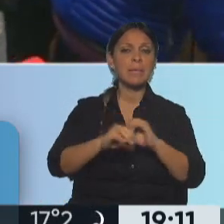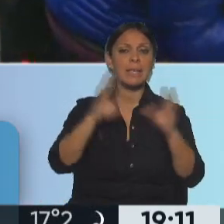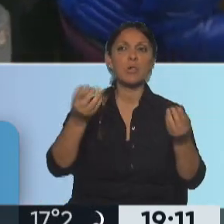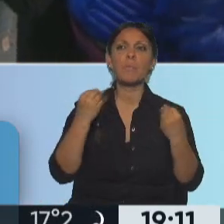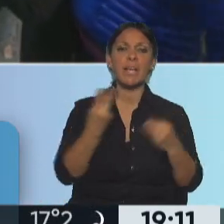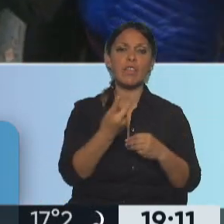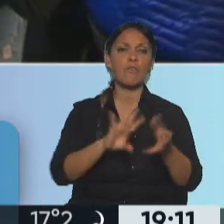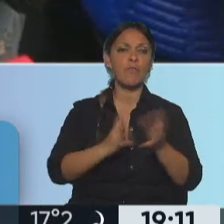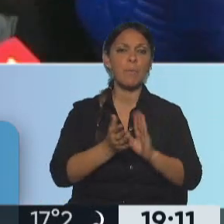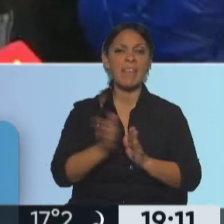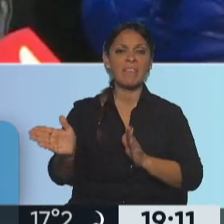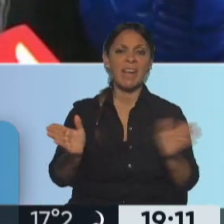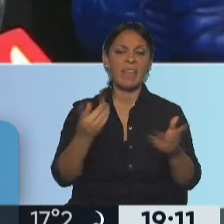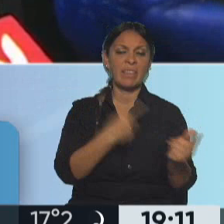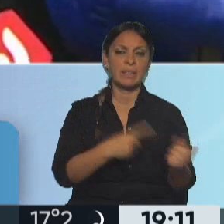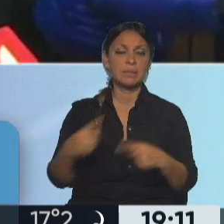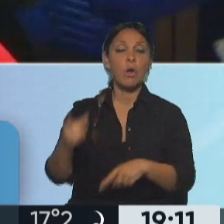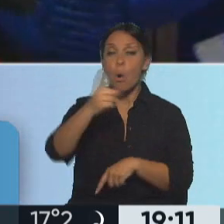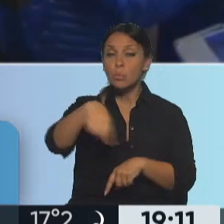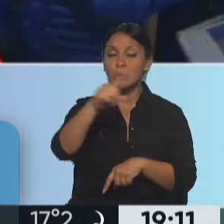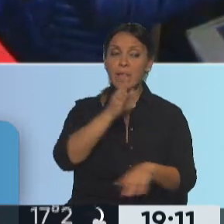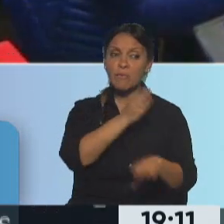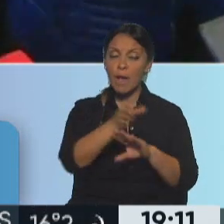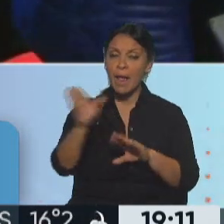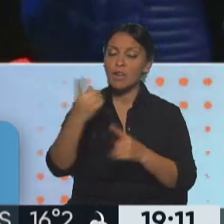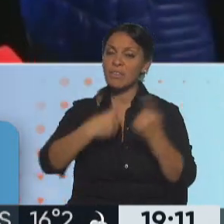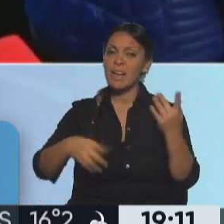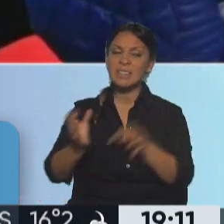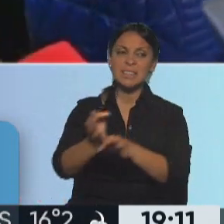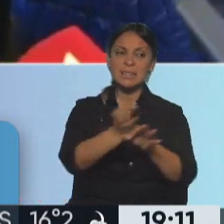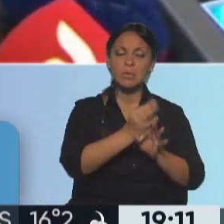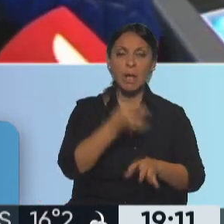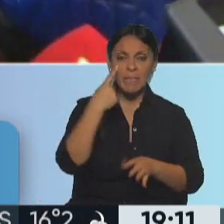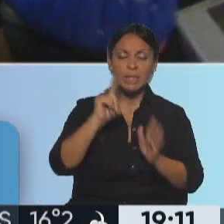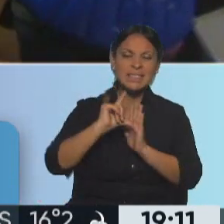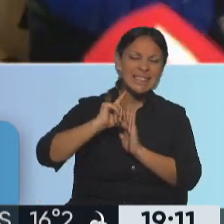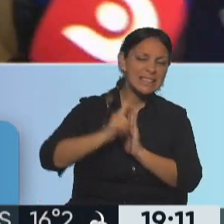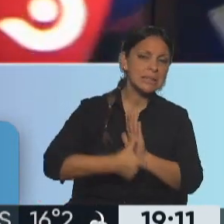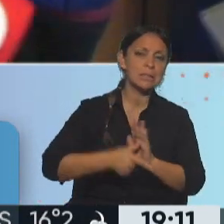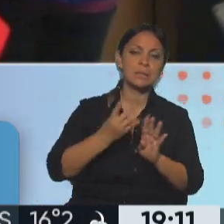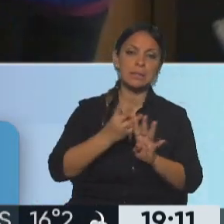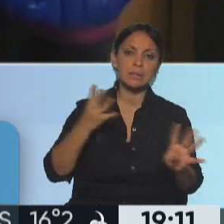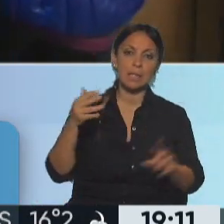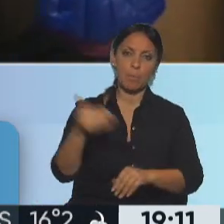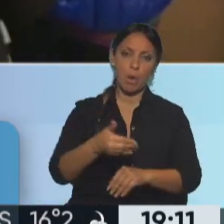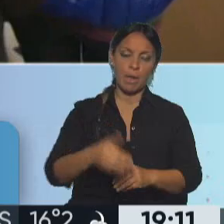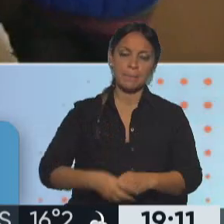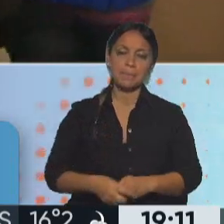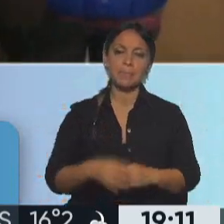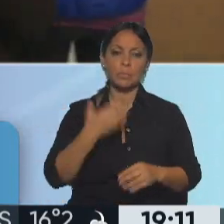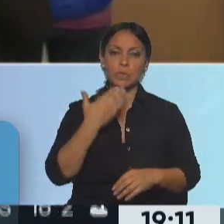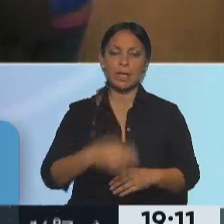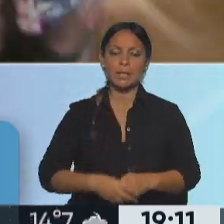diferentes. Y ustedes estuvieron durante todo el día en los lugares de votación y vieron el tiempo que se tuvo que esperar. Gracias. Muchas